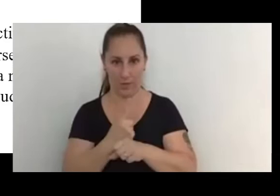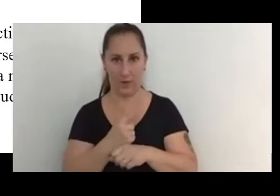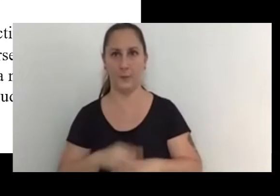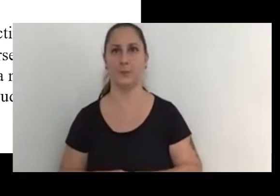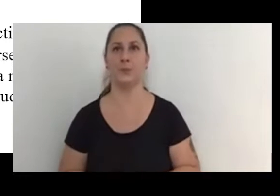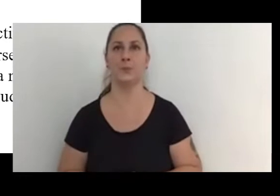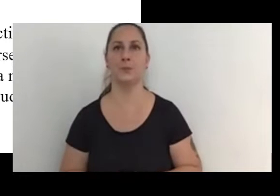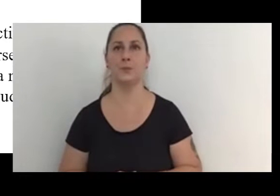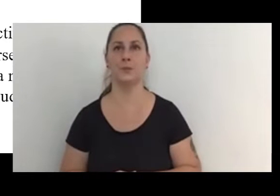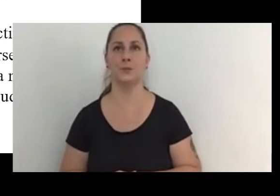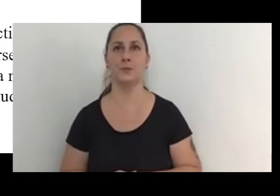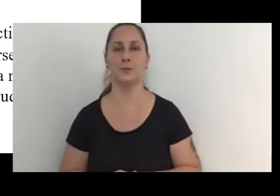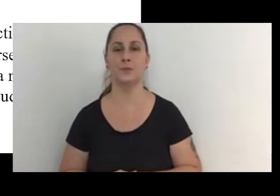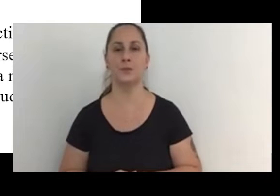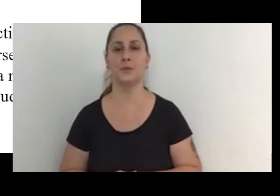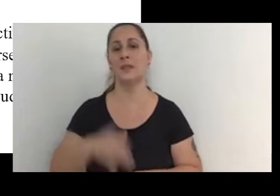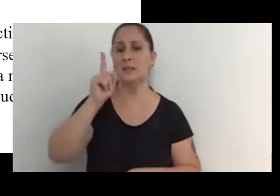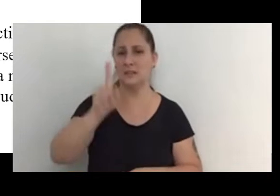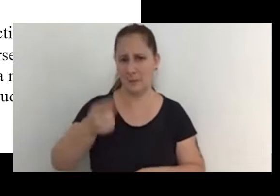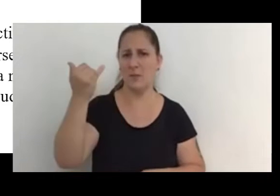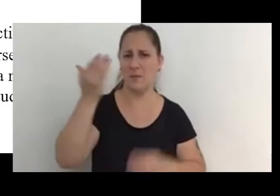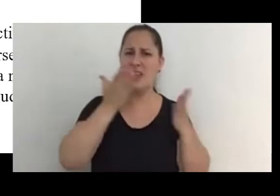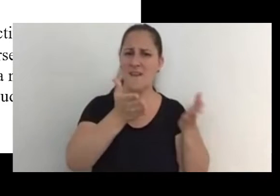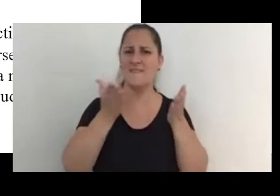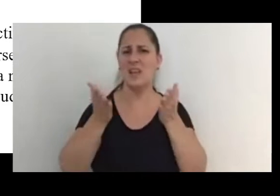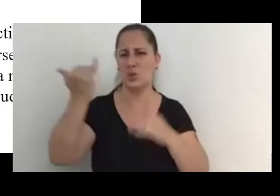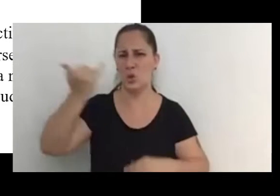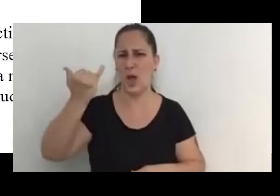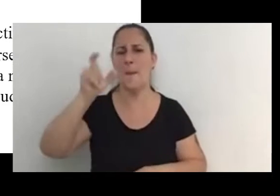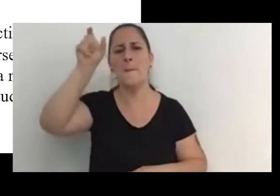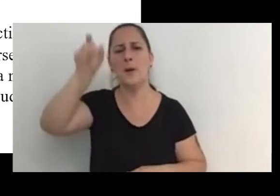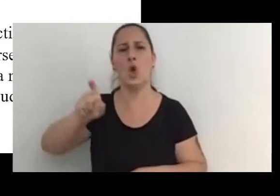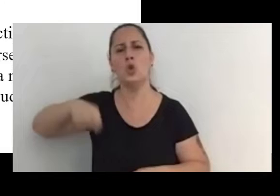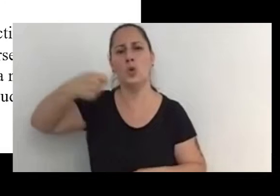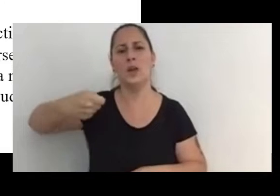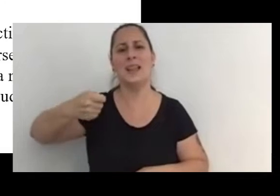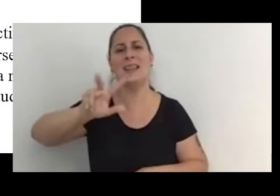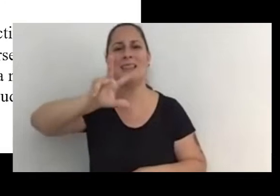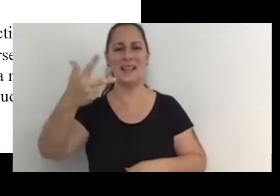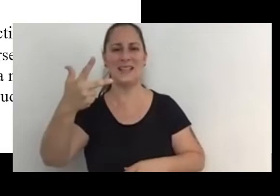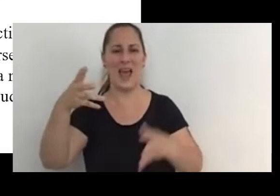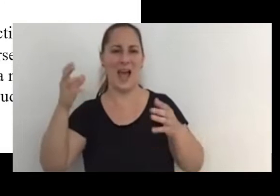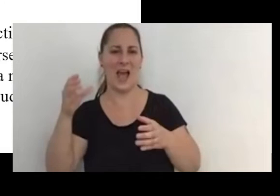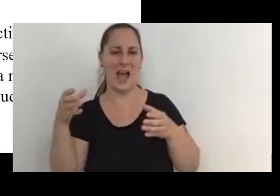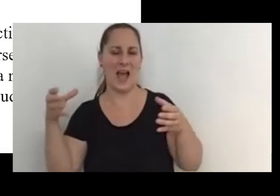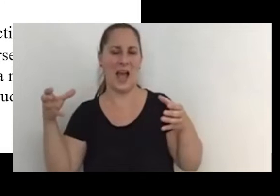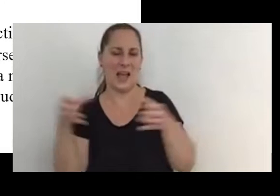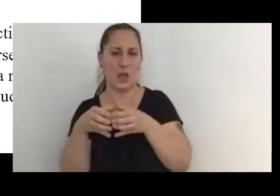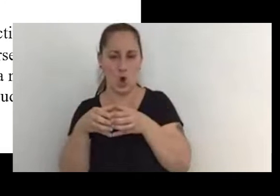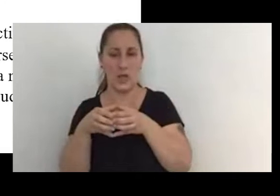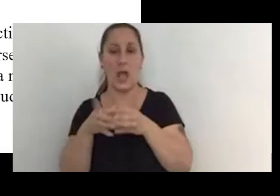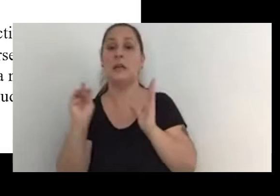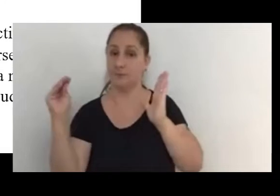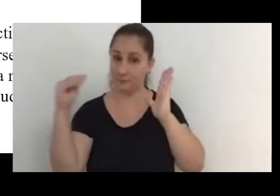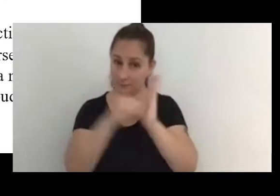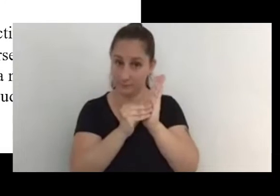También hay beneficios para contribuyentes de la tercera categoría que estén inscriptos sin impuesto